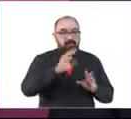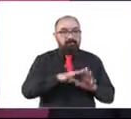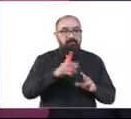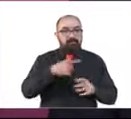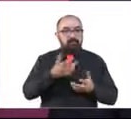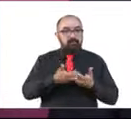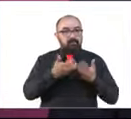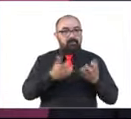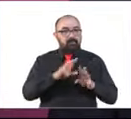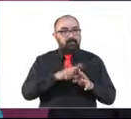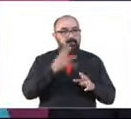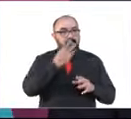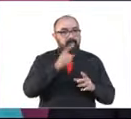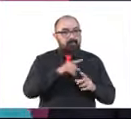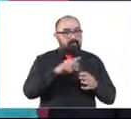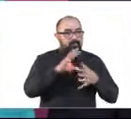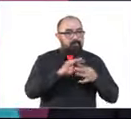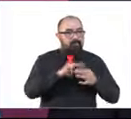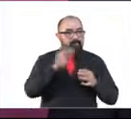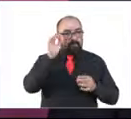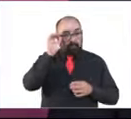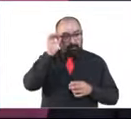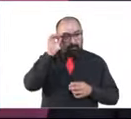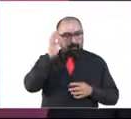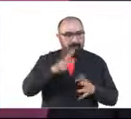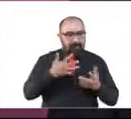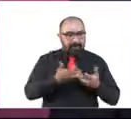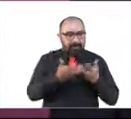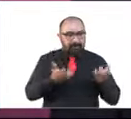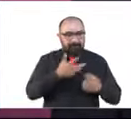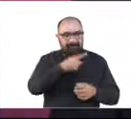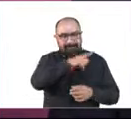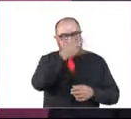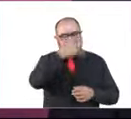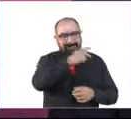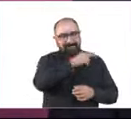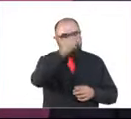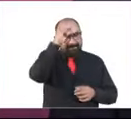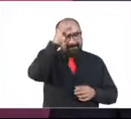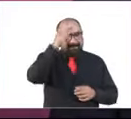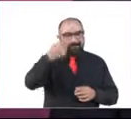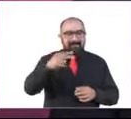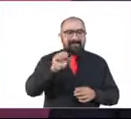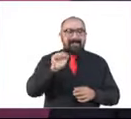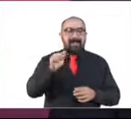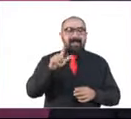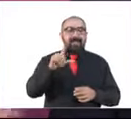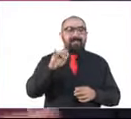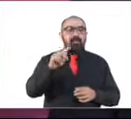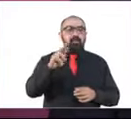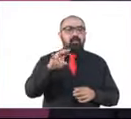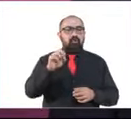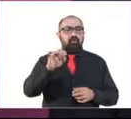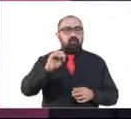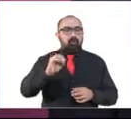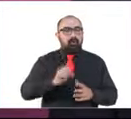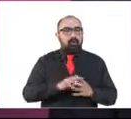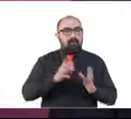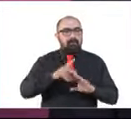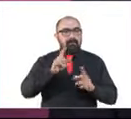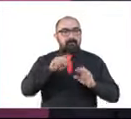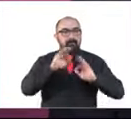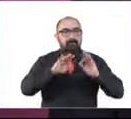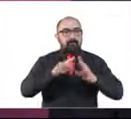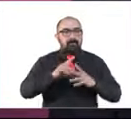o salitroso, aquí me corregirá el experto de cómo se dice, un suelo salitroso, hemos logrado hacer